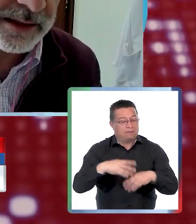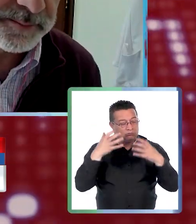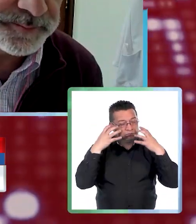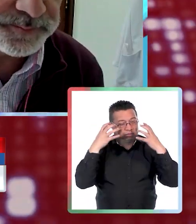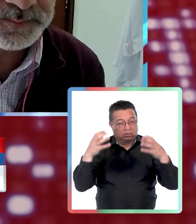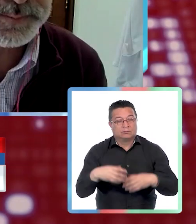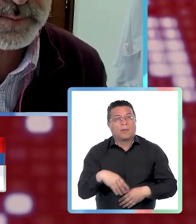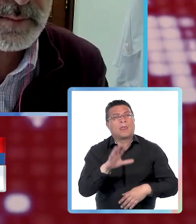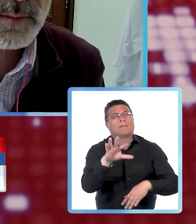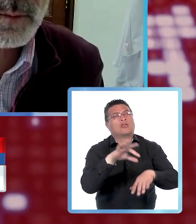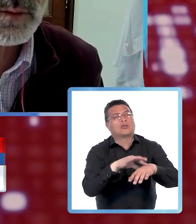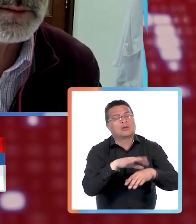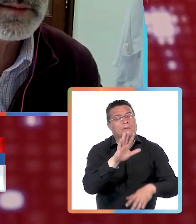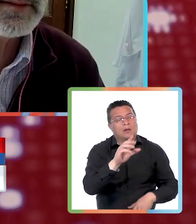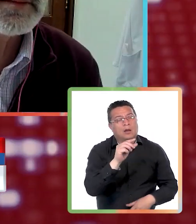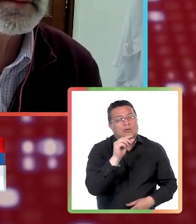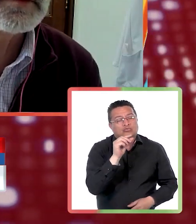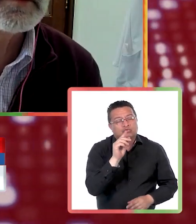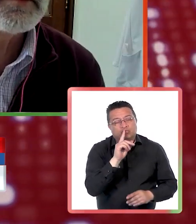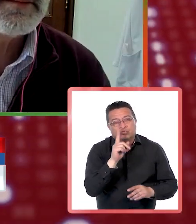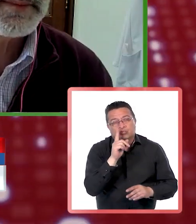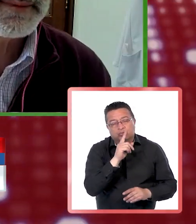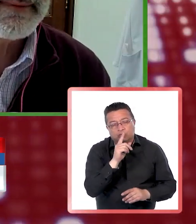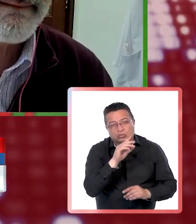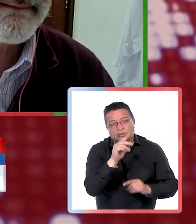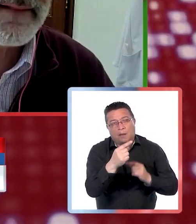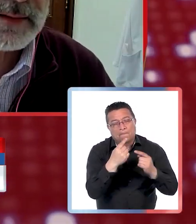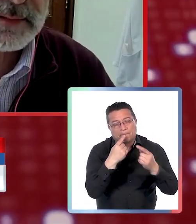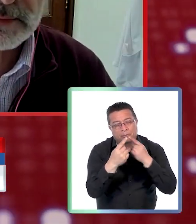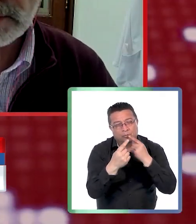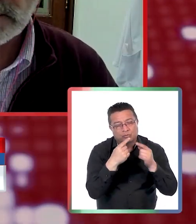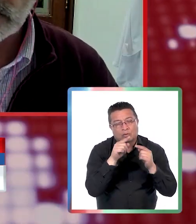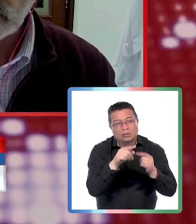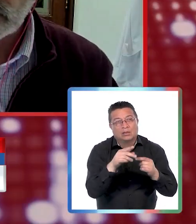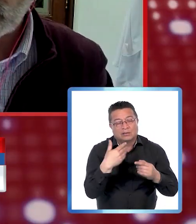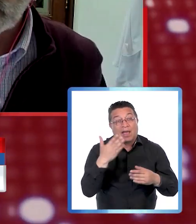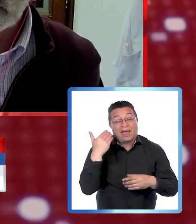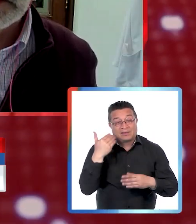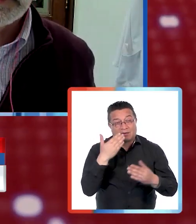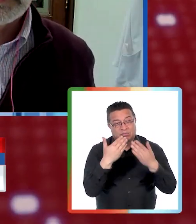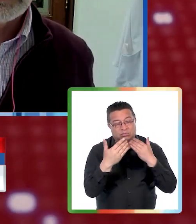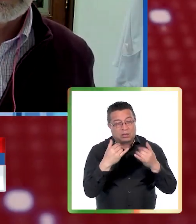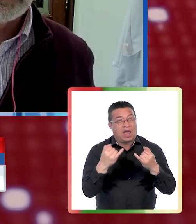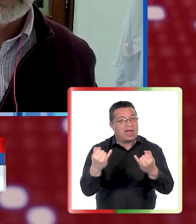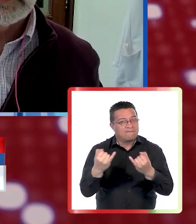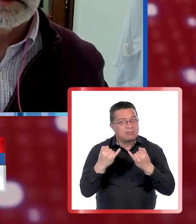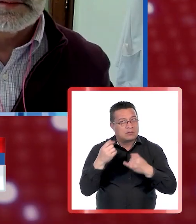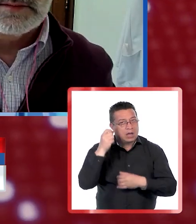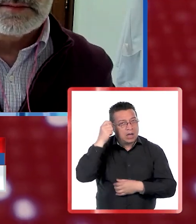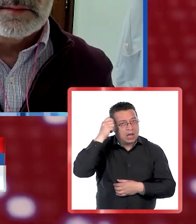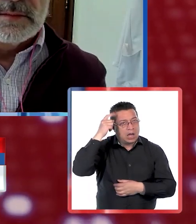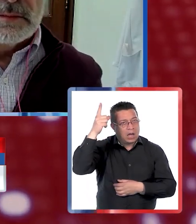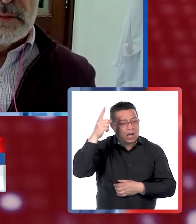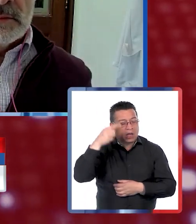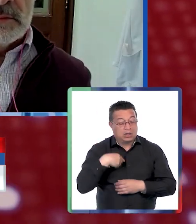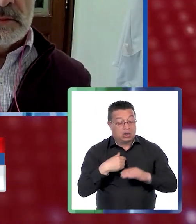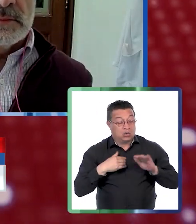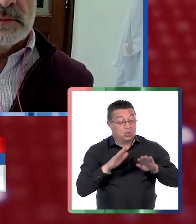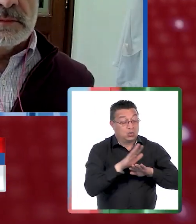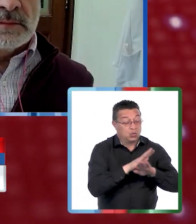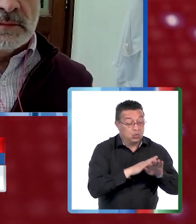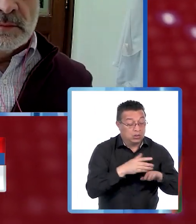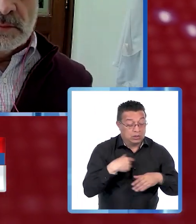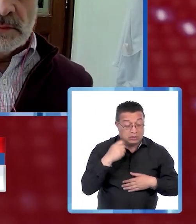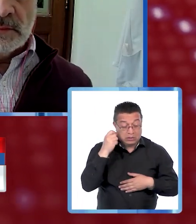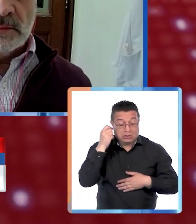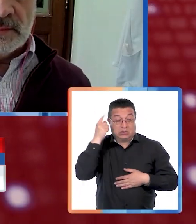de tragedia. Y doctor, para ir cerrando un poco esta entrevista y sobre todo lo que veníamos hablando, de informarse, del cuidarse, del cuidar